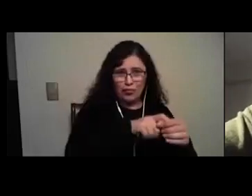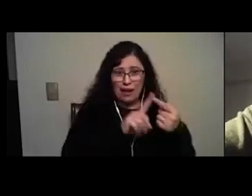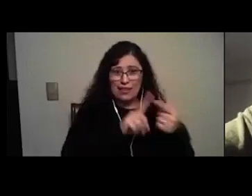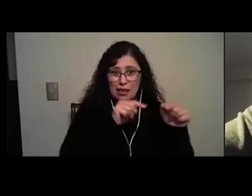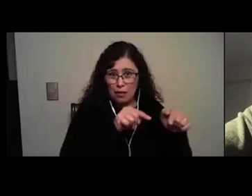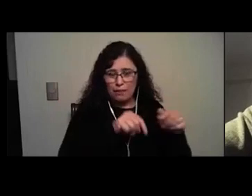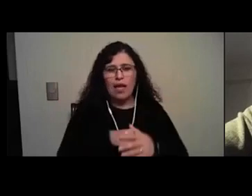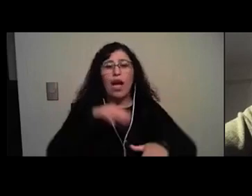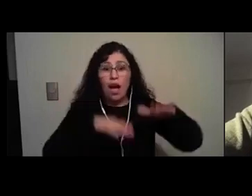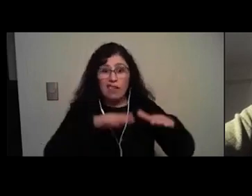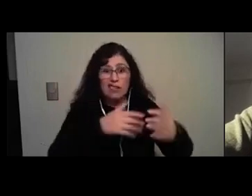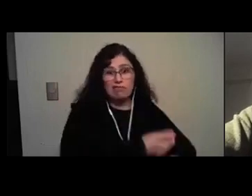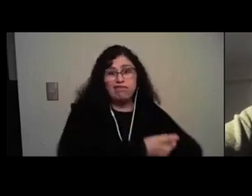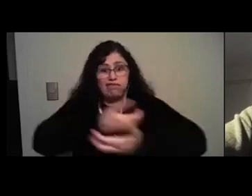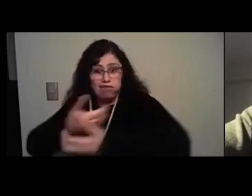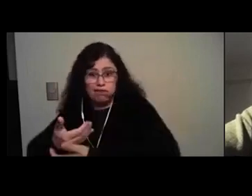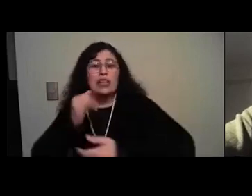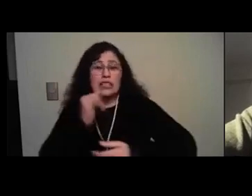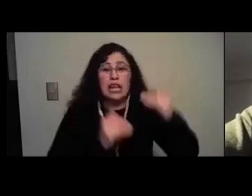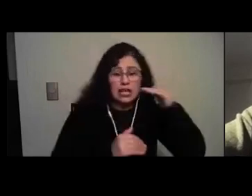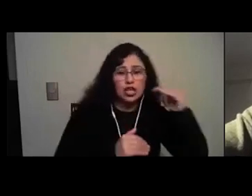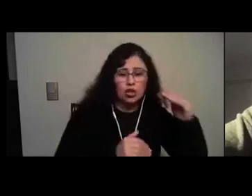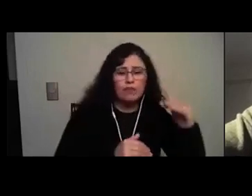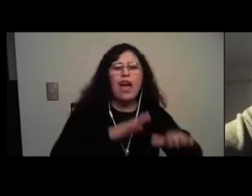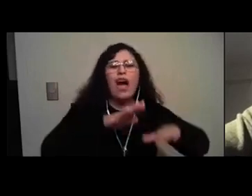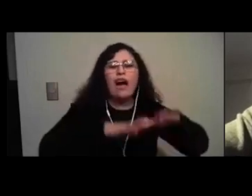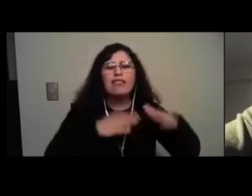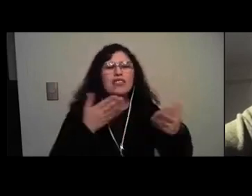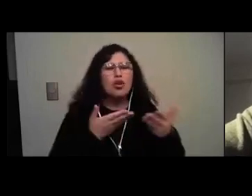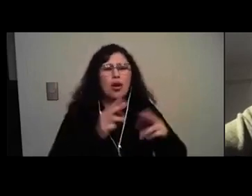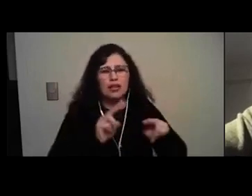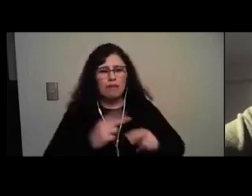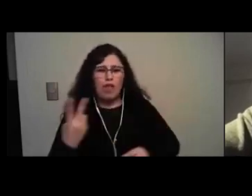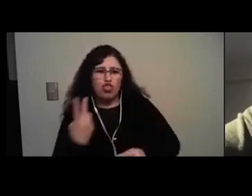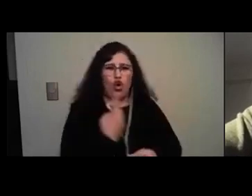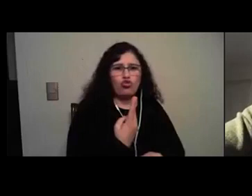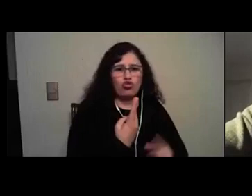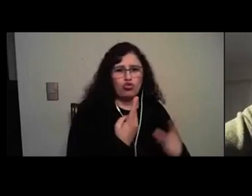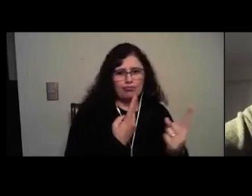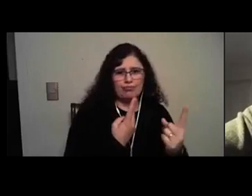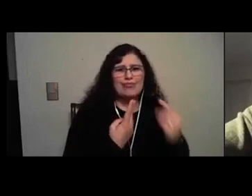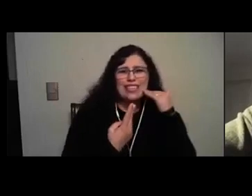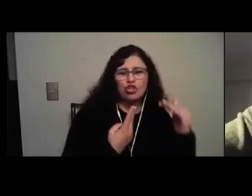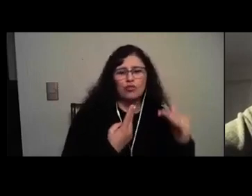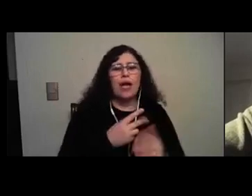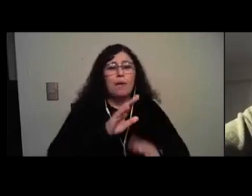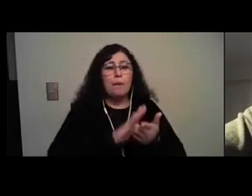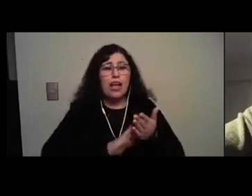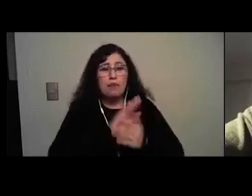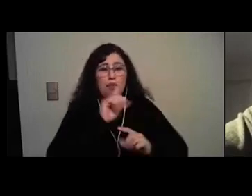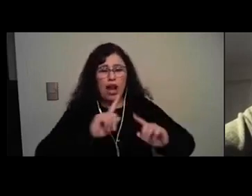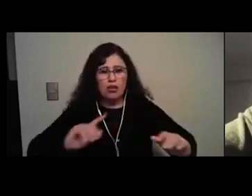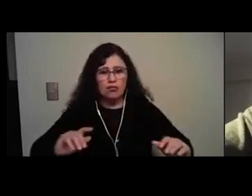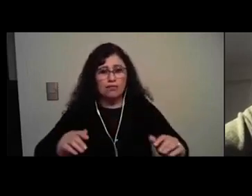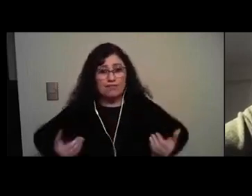hacíamos traslados de Ujú. niños, y a veces lo hacíamos de a dos personas. Por Ujú. ejemplo, alguien abrazaba por atrás, debajo de las